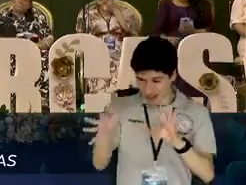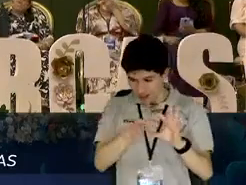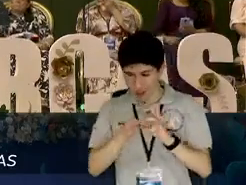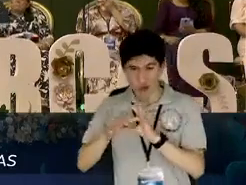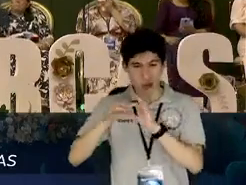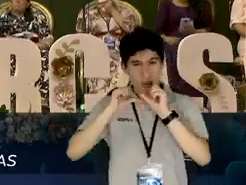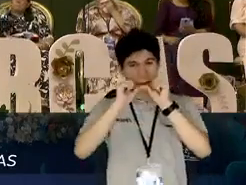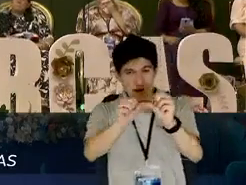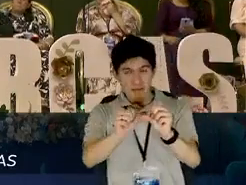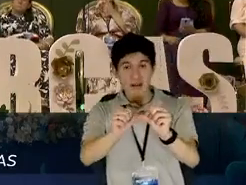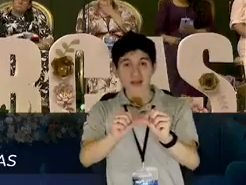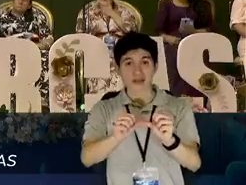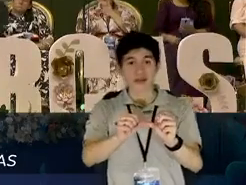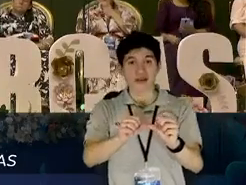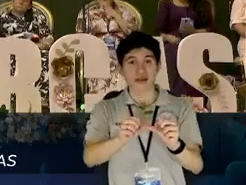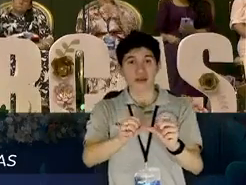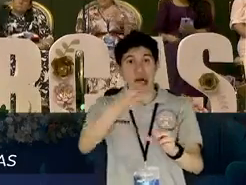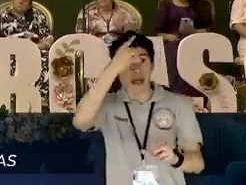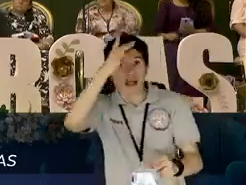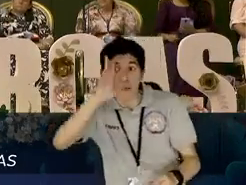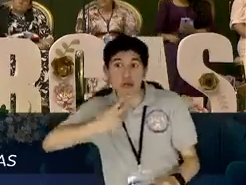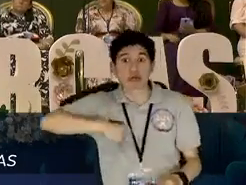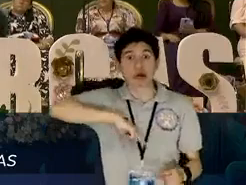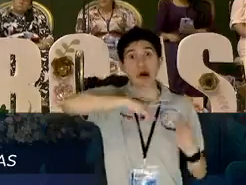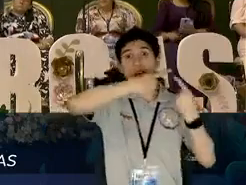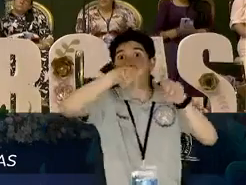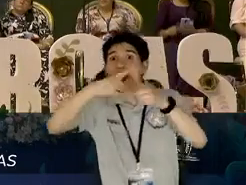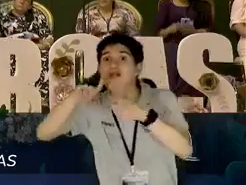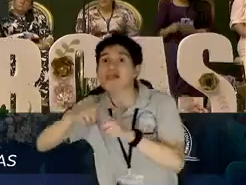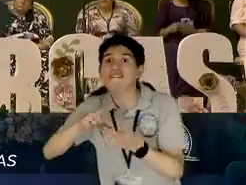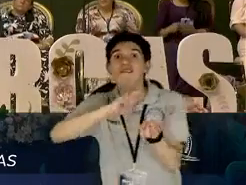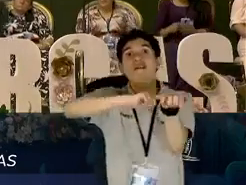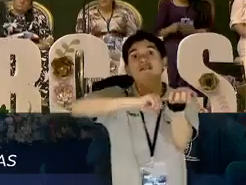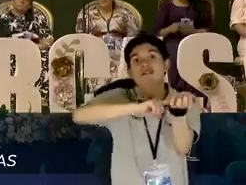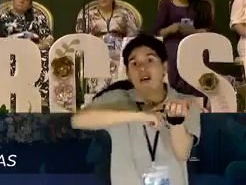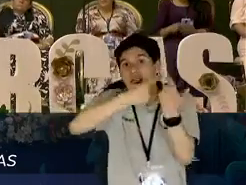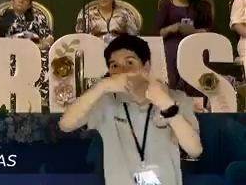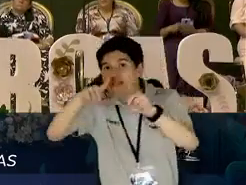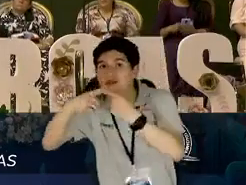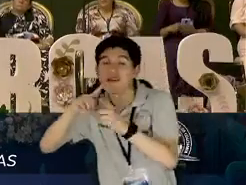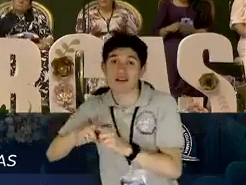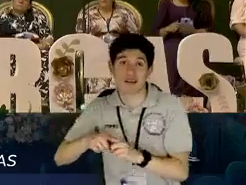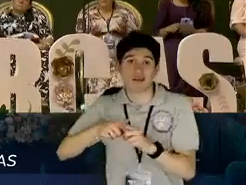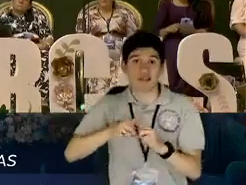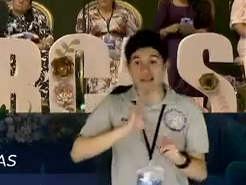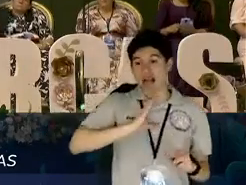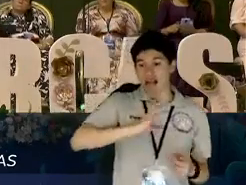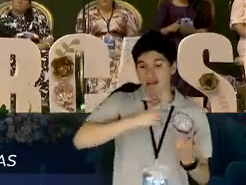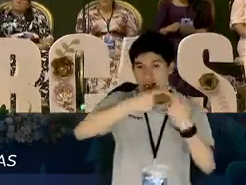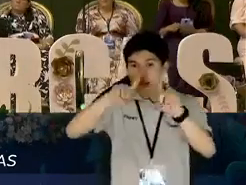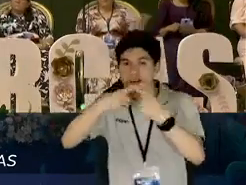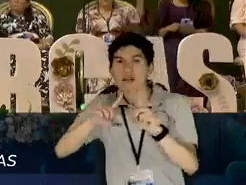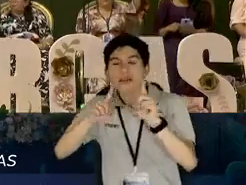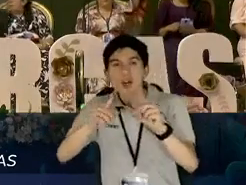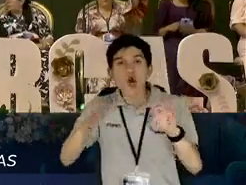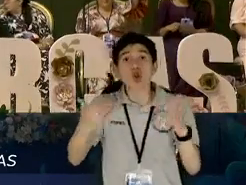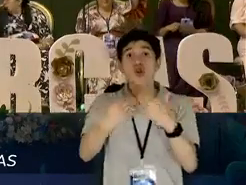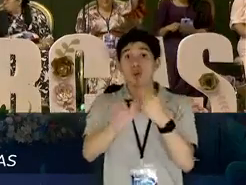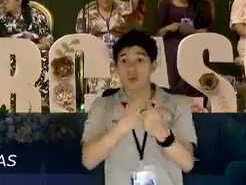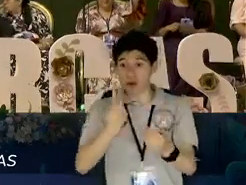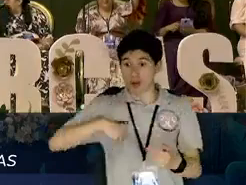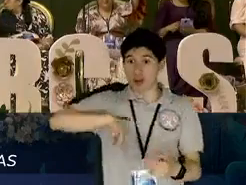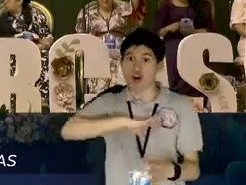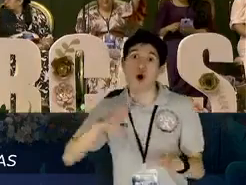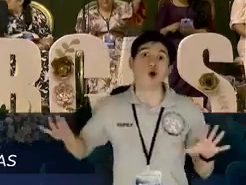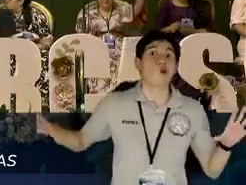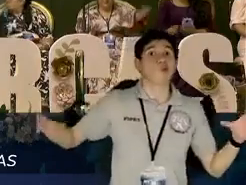y tenemos personalidades diferentes y hay dones diferentes, somos un cuerpo en Cristo Jesús. Él es la cabeza, a Él